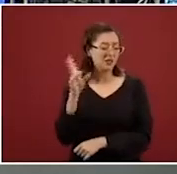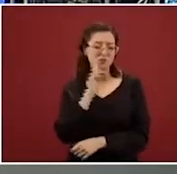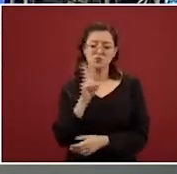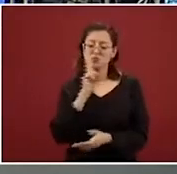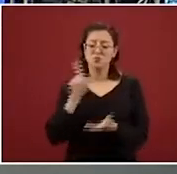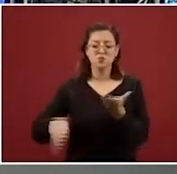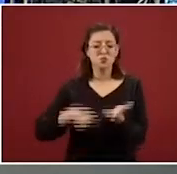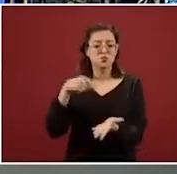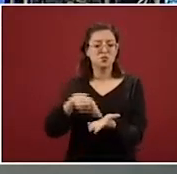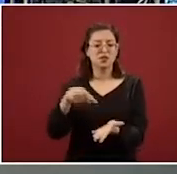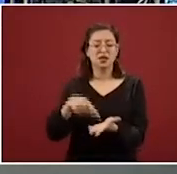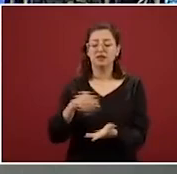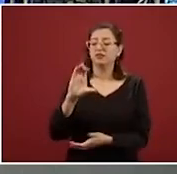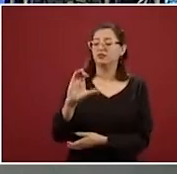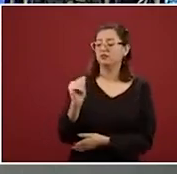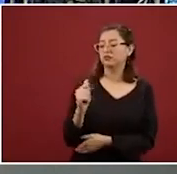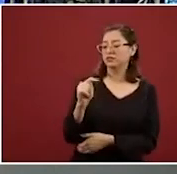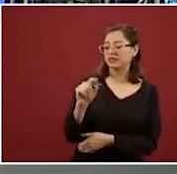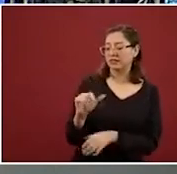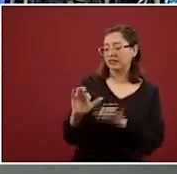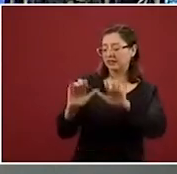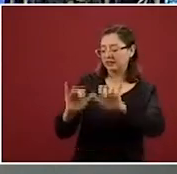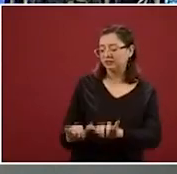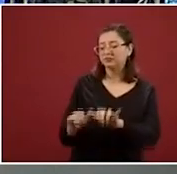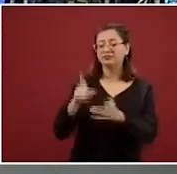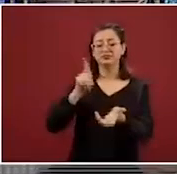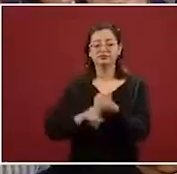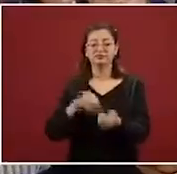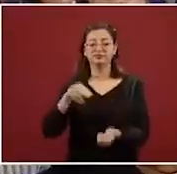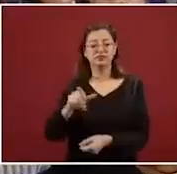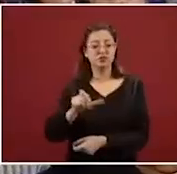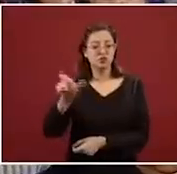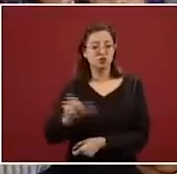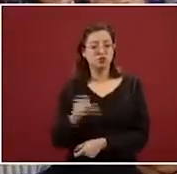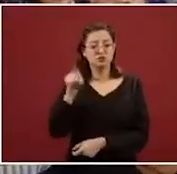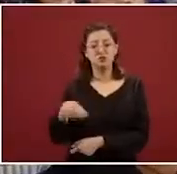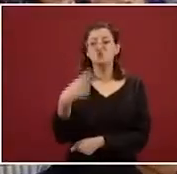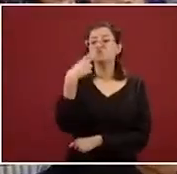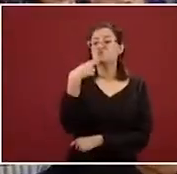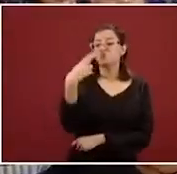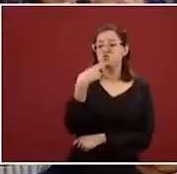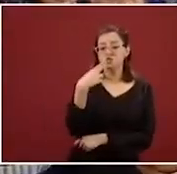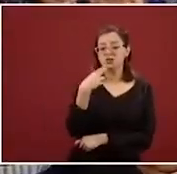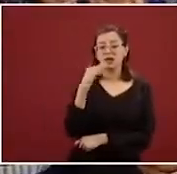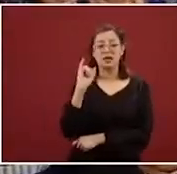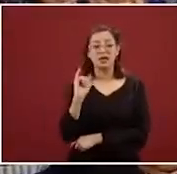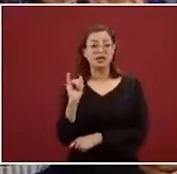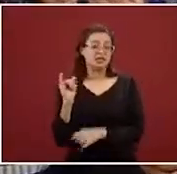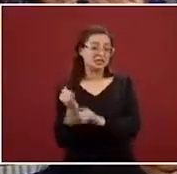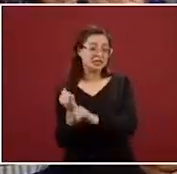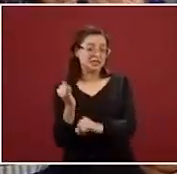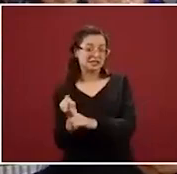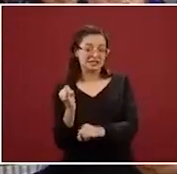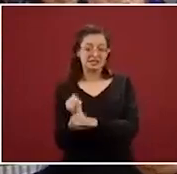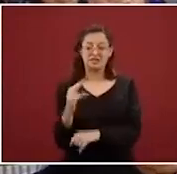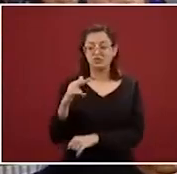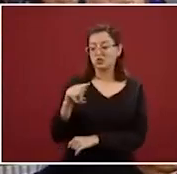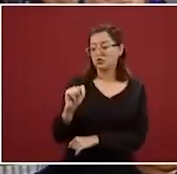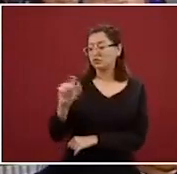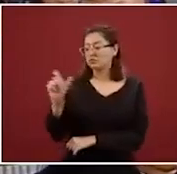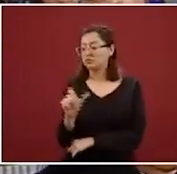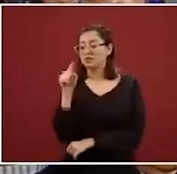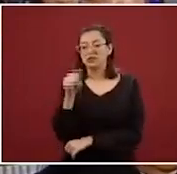un chat incluso desde donde dentro de Notimex, con recursos de Notimex, con la IP de Notimex, atacan a todos